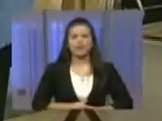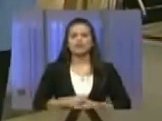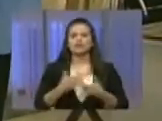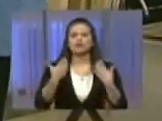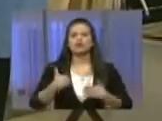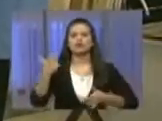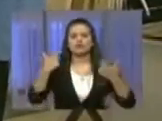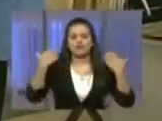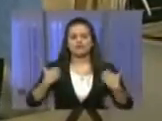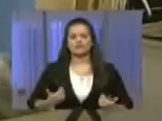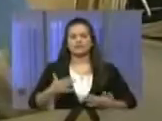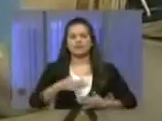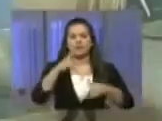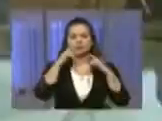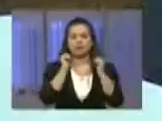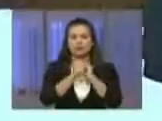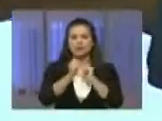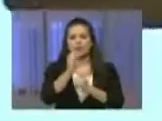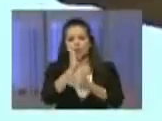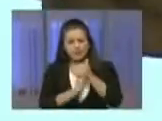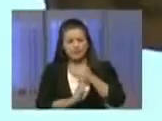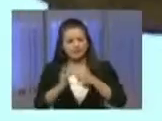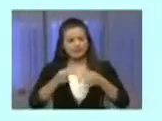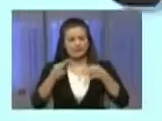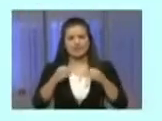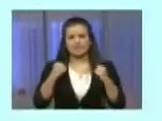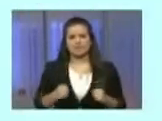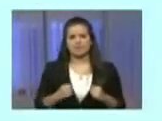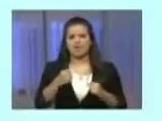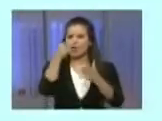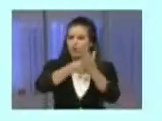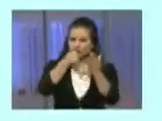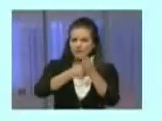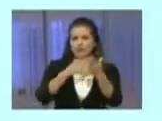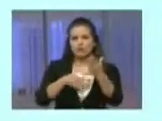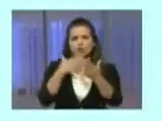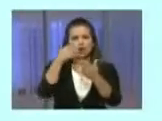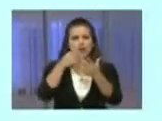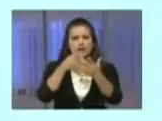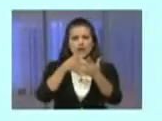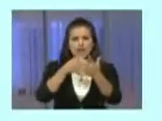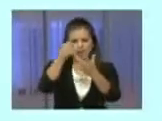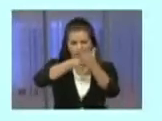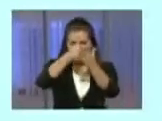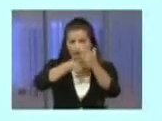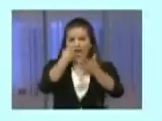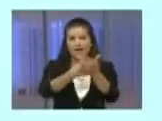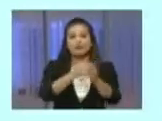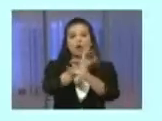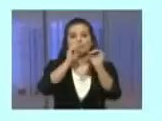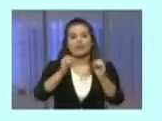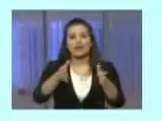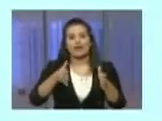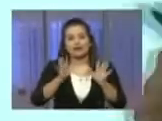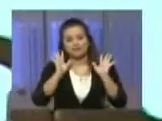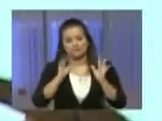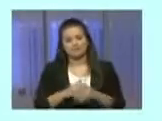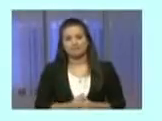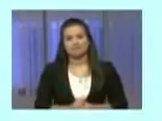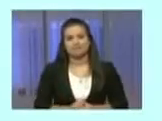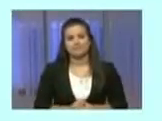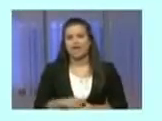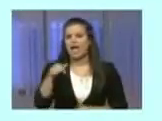nuestros atletas seres Humildes que con firmeza y constancia han logrado escalar y llegar a las olimpiadas así es seres Humildes Aquí no hay